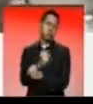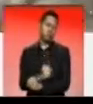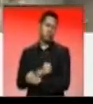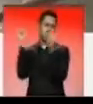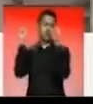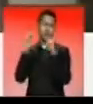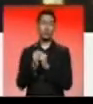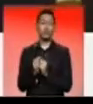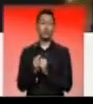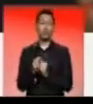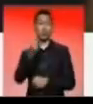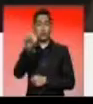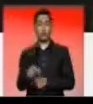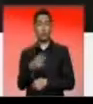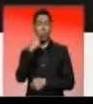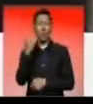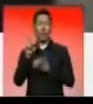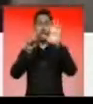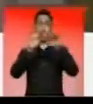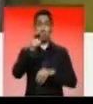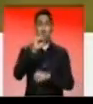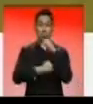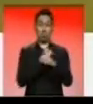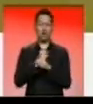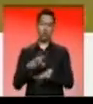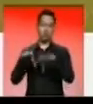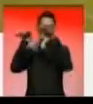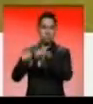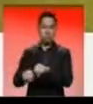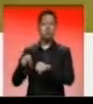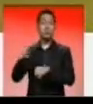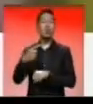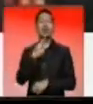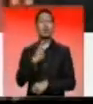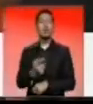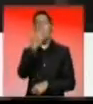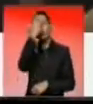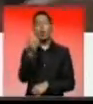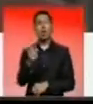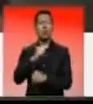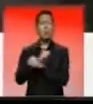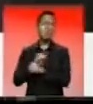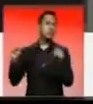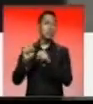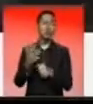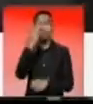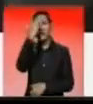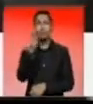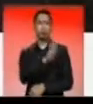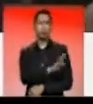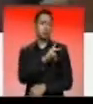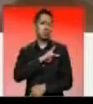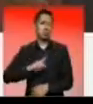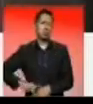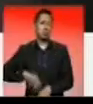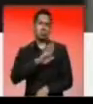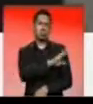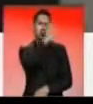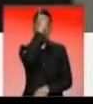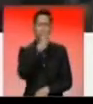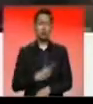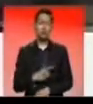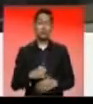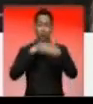60 años fue arrestado tras el hecho y afirmó que había iniciado el incendio por razones personales. El suceso ocurrió en una de